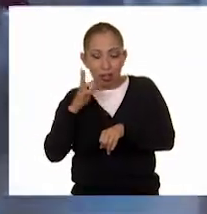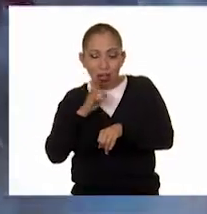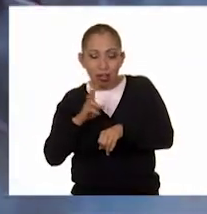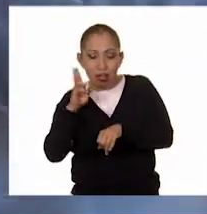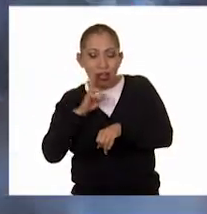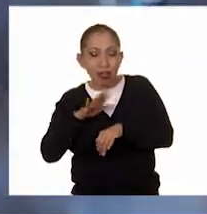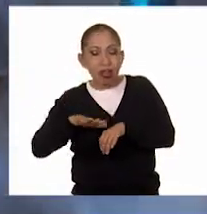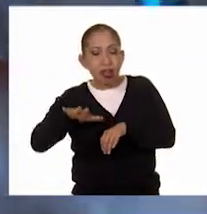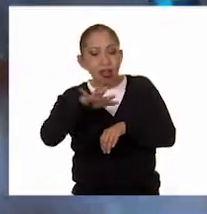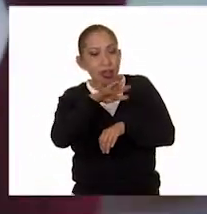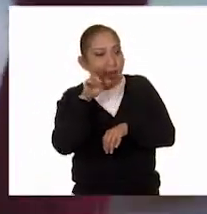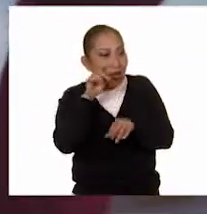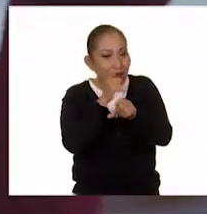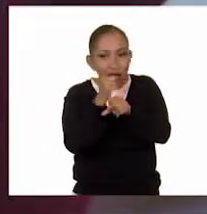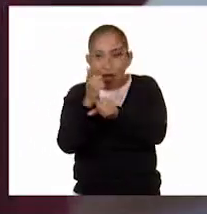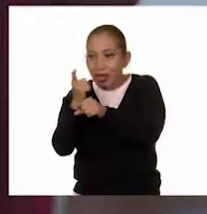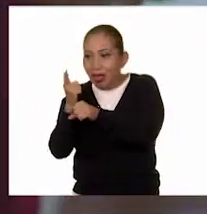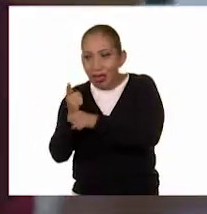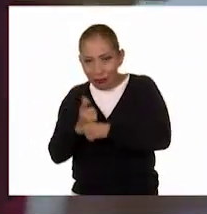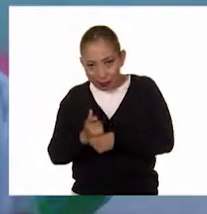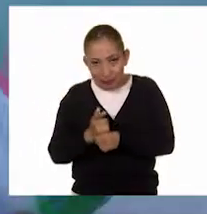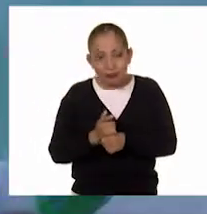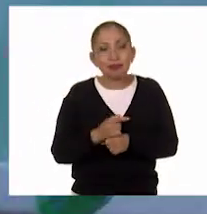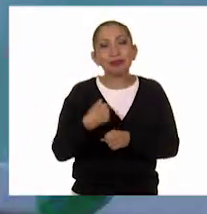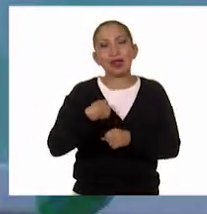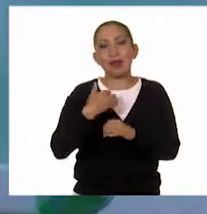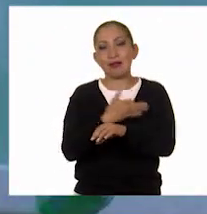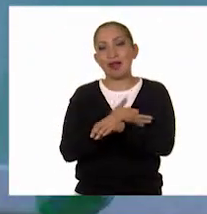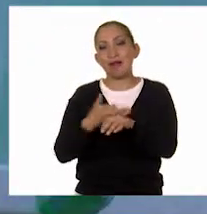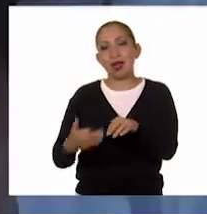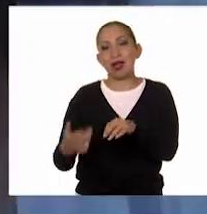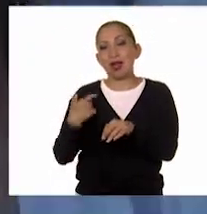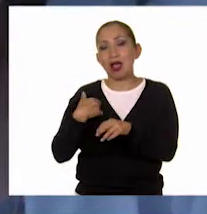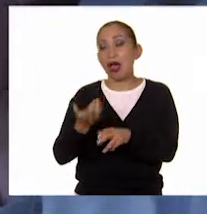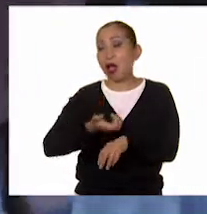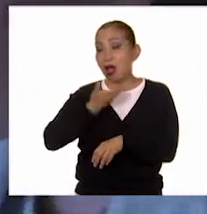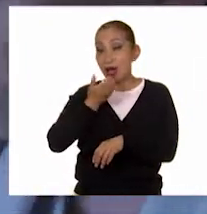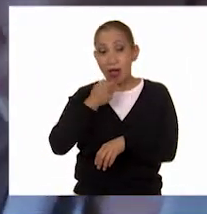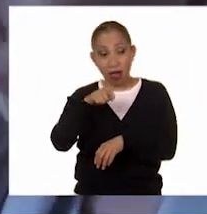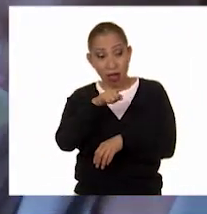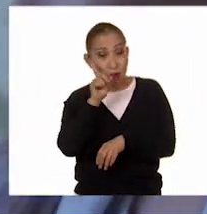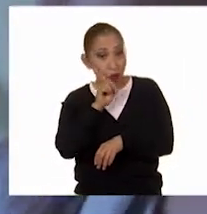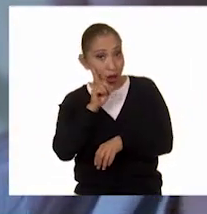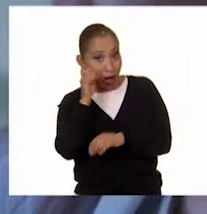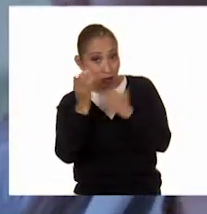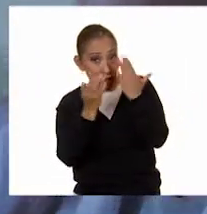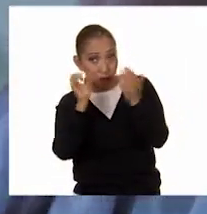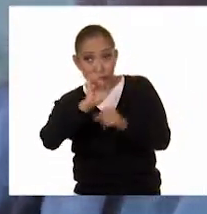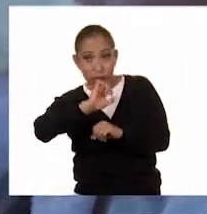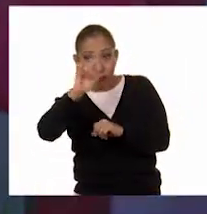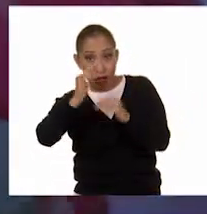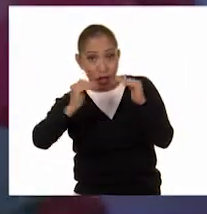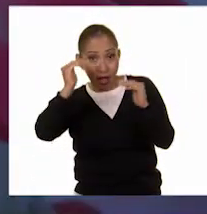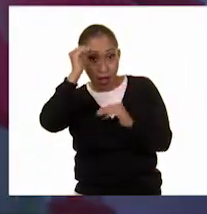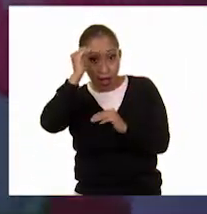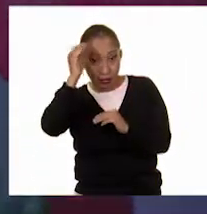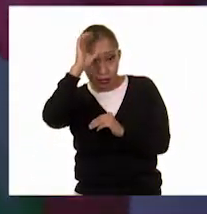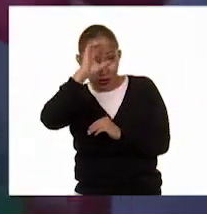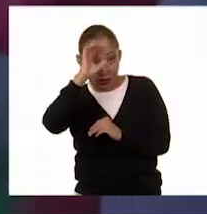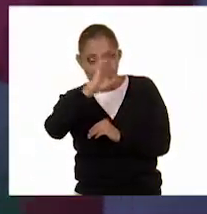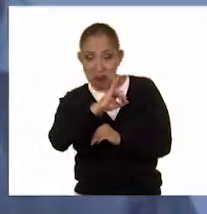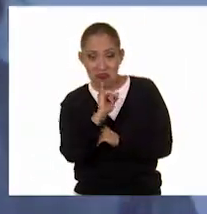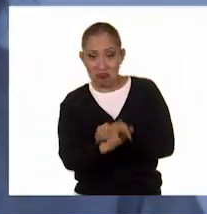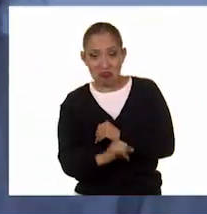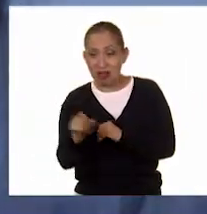explorando todo lo que me encontraba a mi paso. En mi familia no era tan común que alguna mujer estudiara profesionalmente alguna ciencia